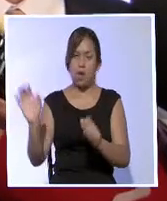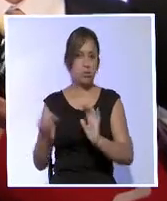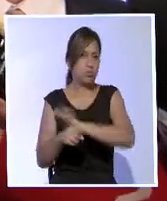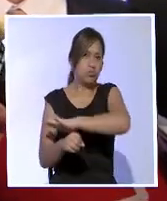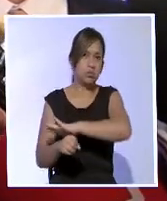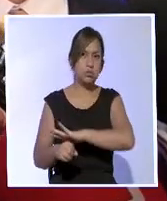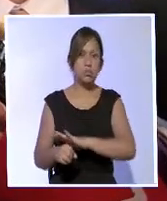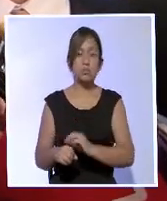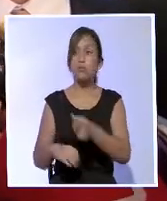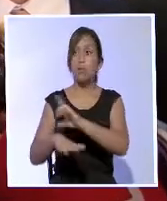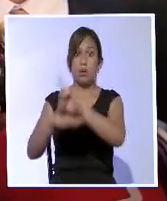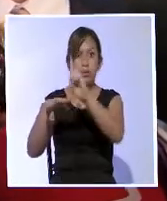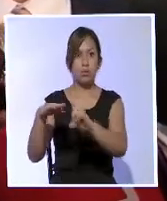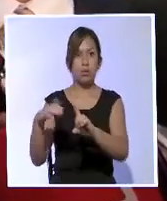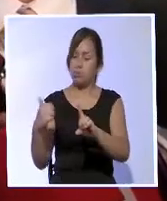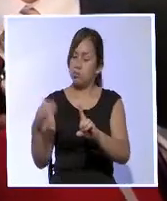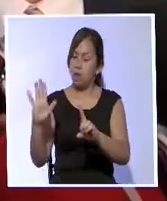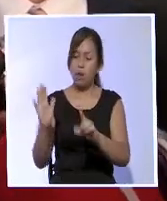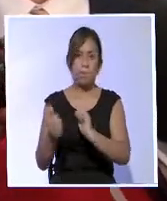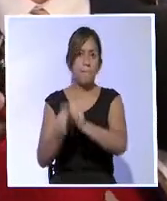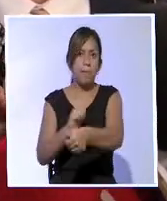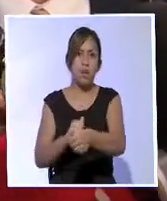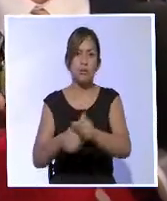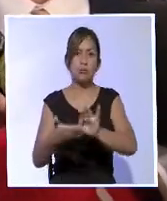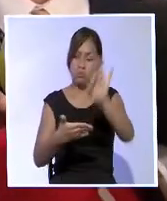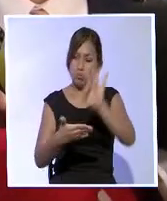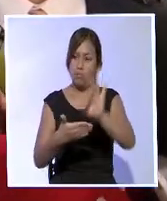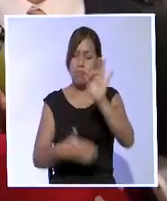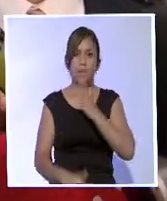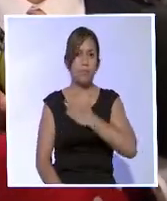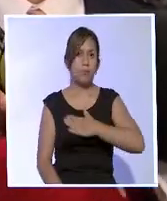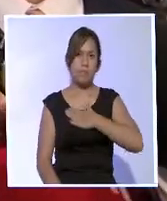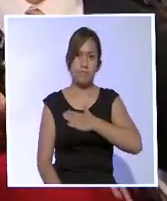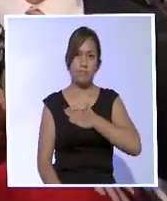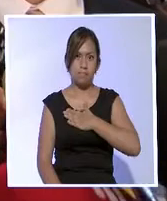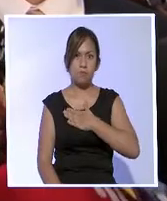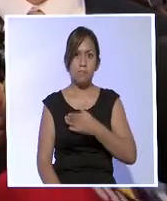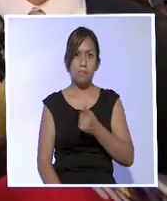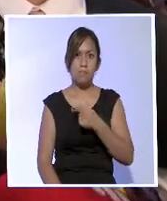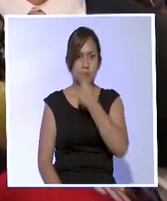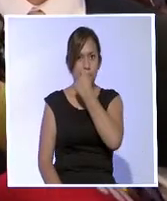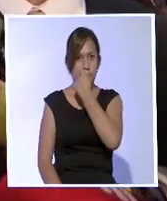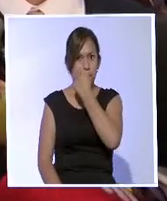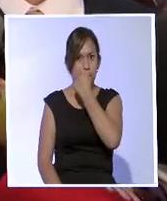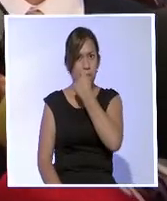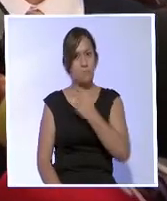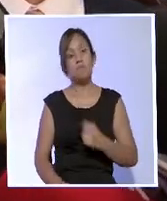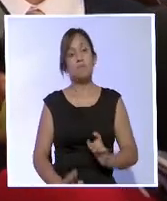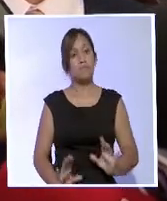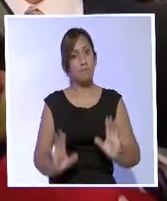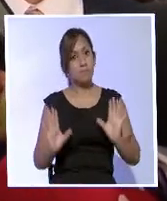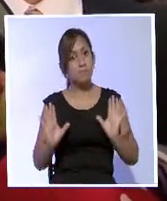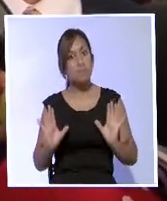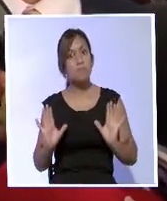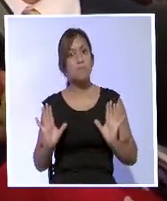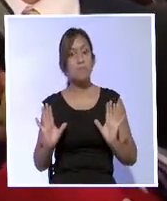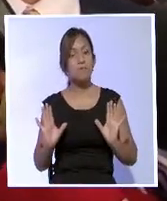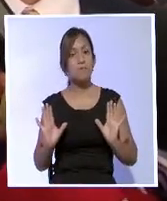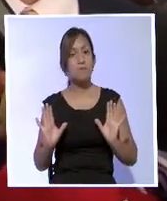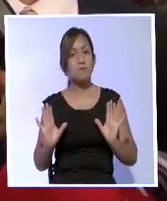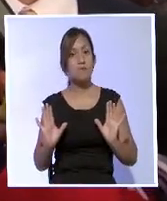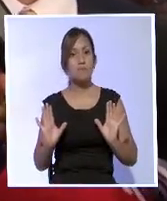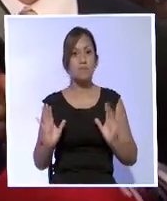de paso y en mi envíe y remita a la corte constitucional este proceso